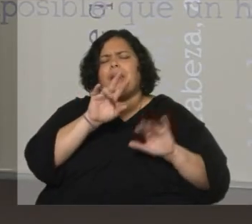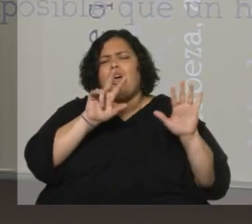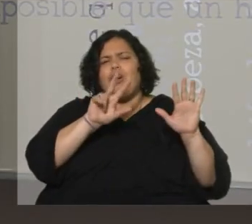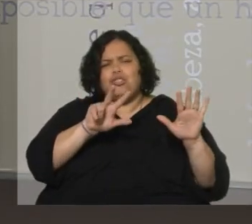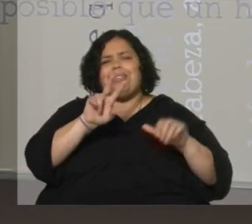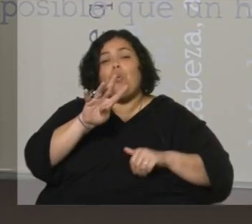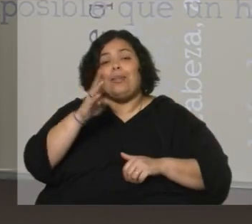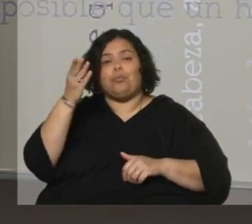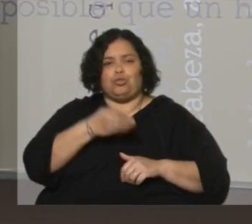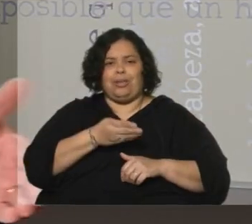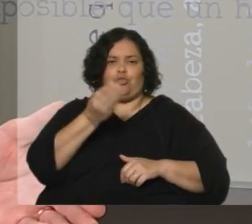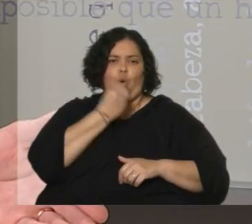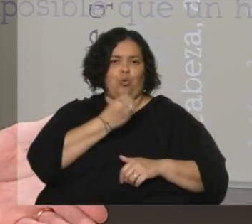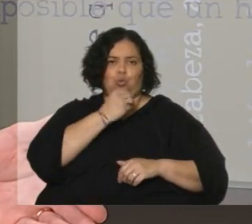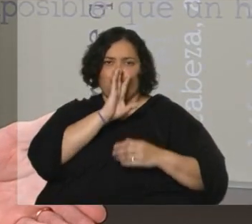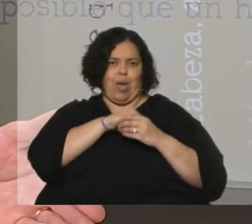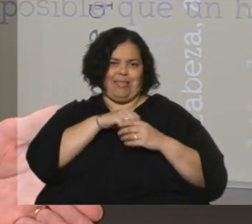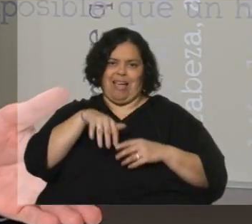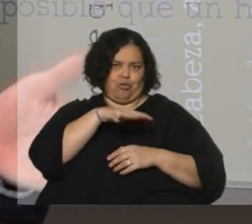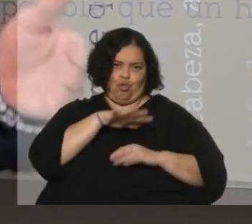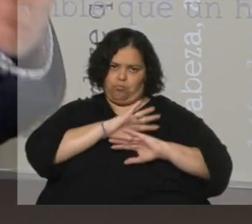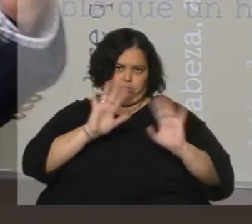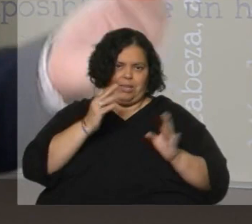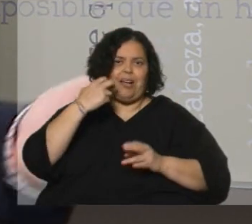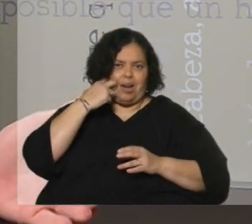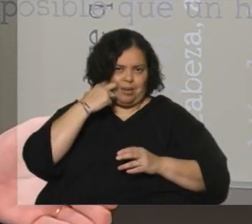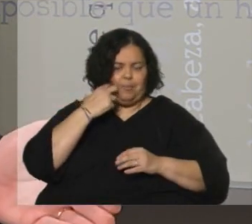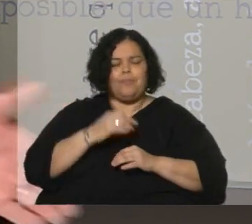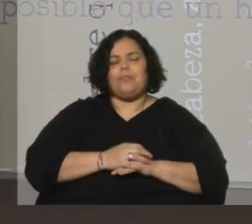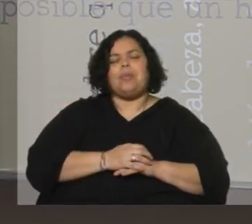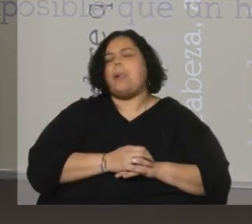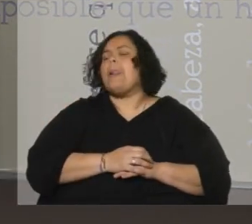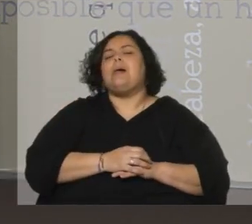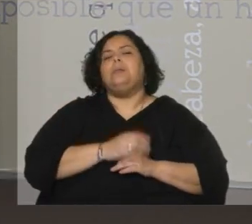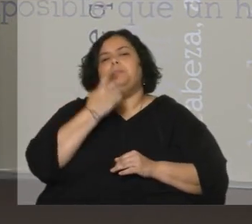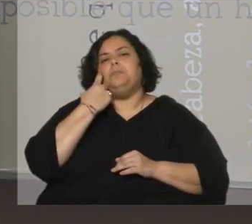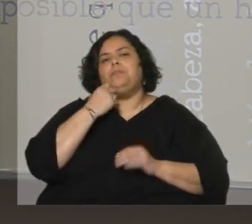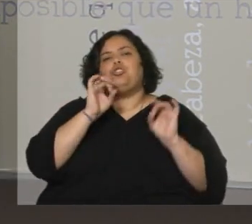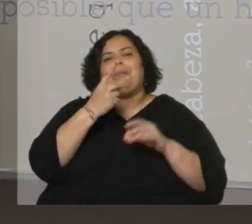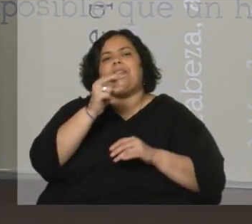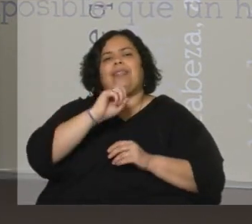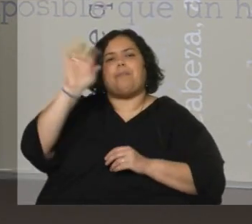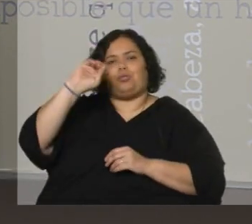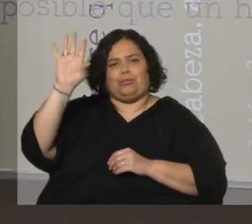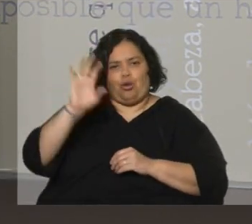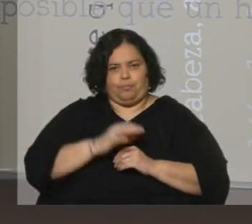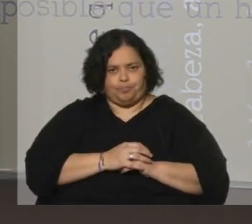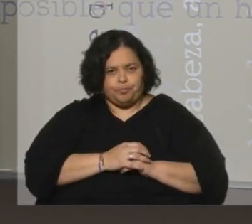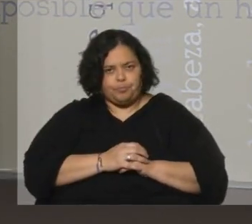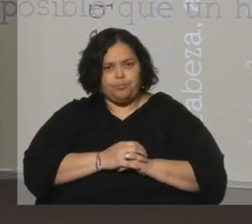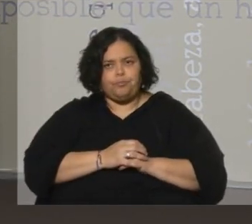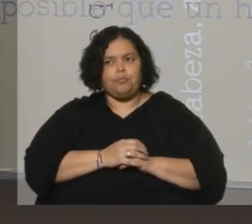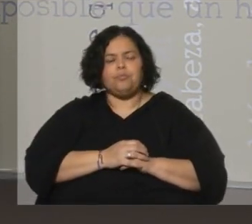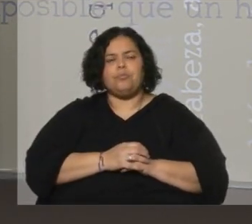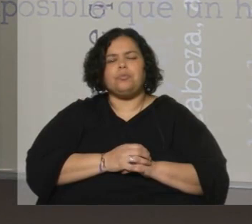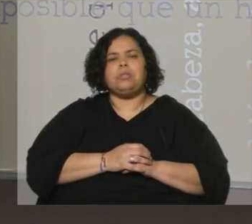bastante dura con el campo incluso con cierre de exportaciones en en en gobiernos anteriores incluso hubo una especie de de amague hace no muchos días de que